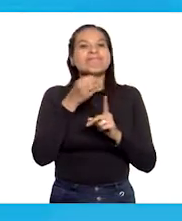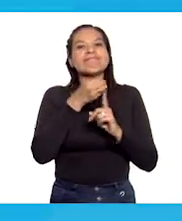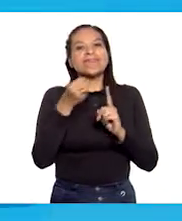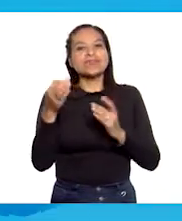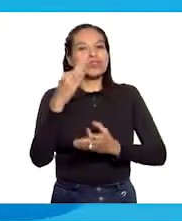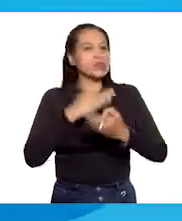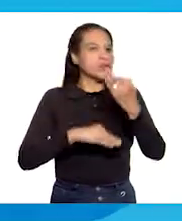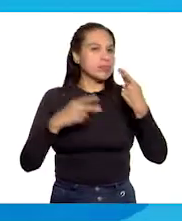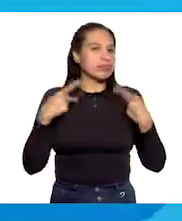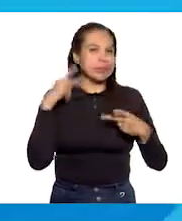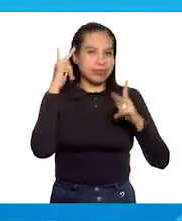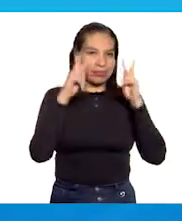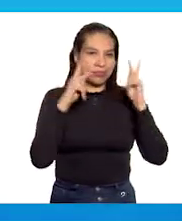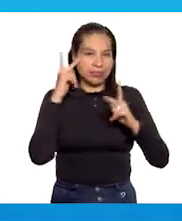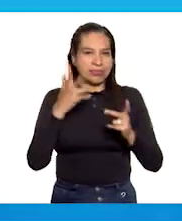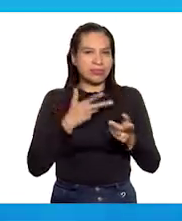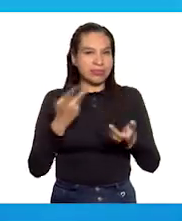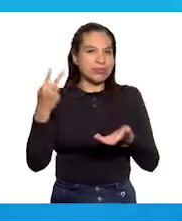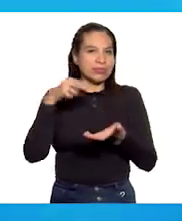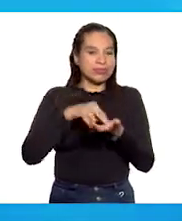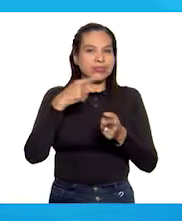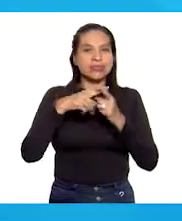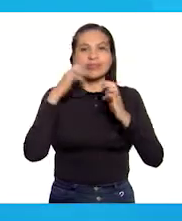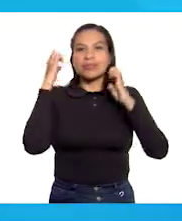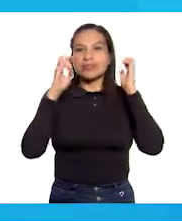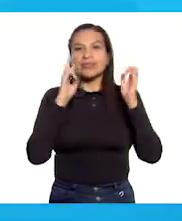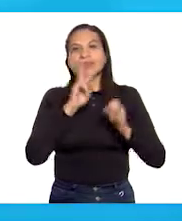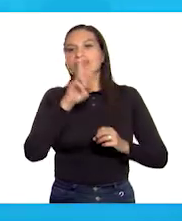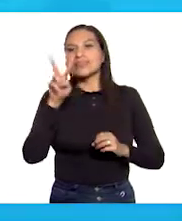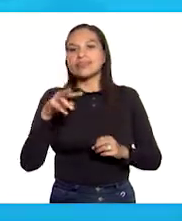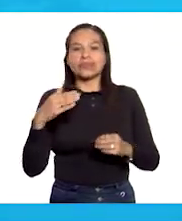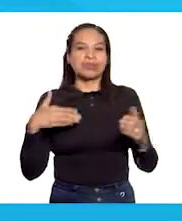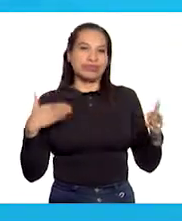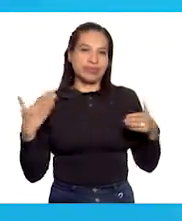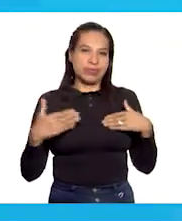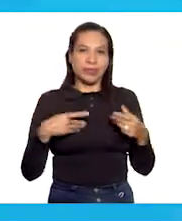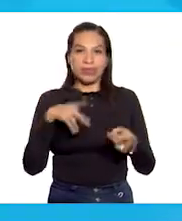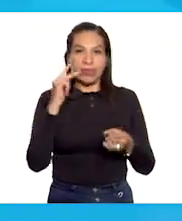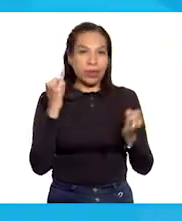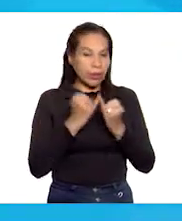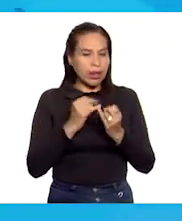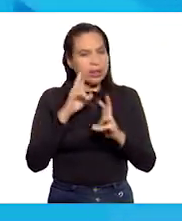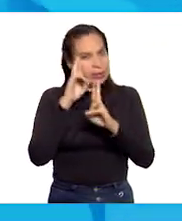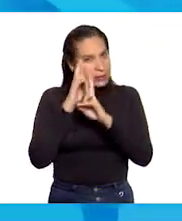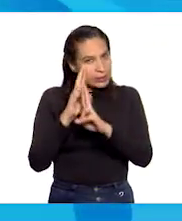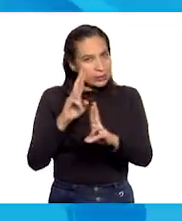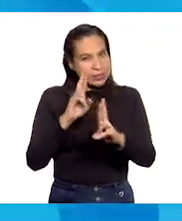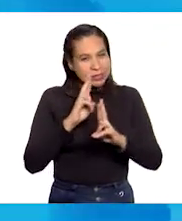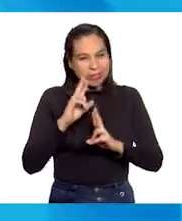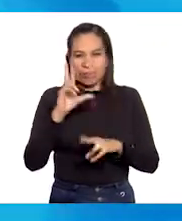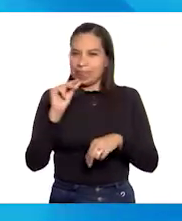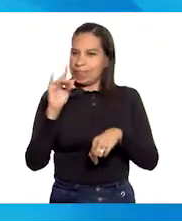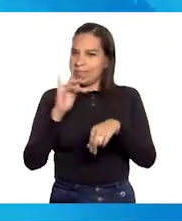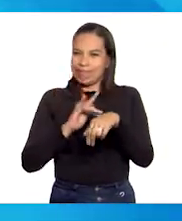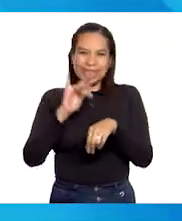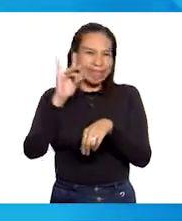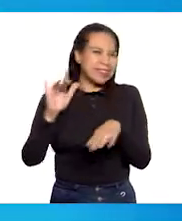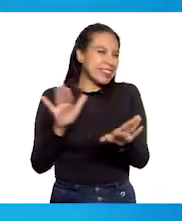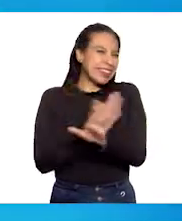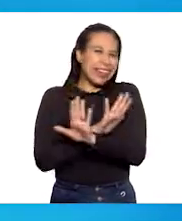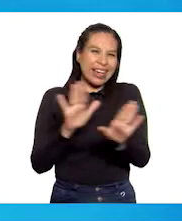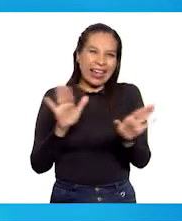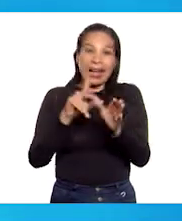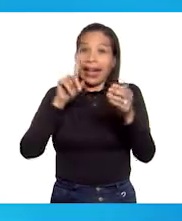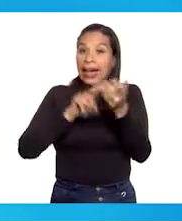que todos los visitantes que están presenciando las exposiciones las puedan disfrutar. Pero debemos respetar el no tocar las piezas